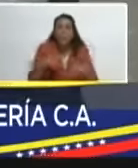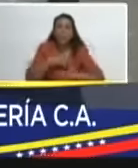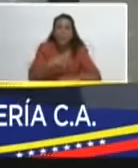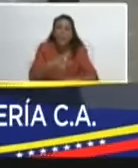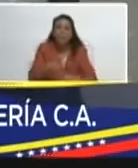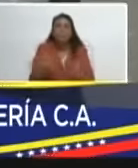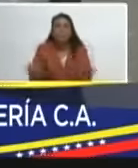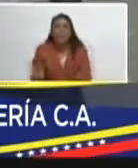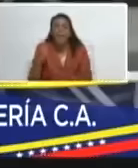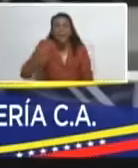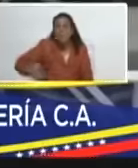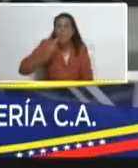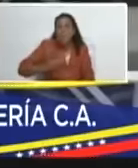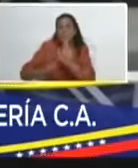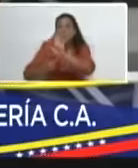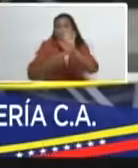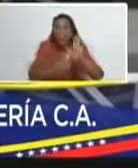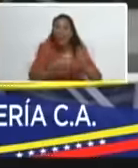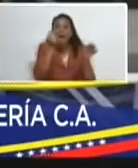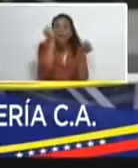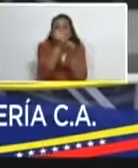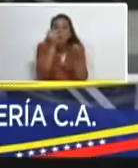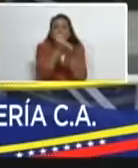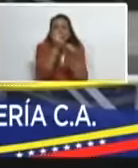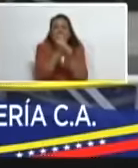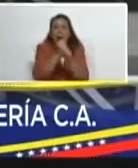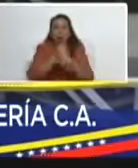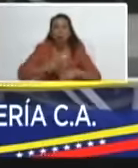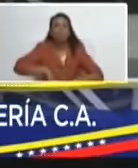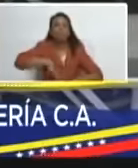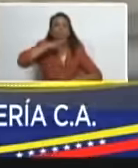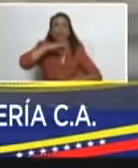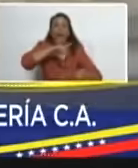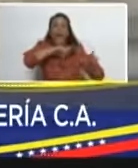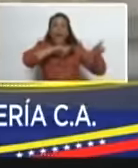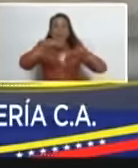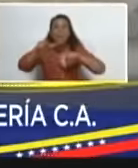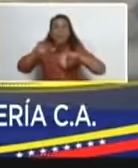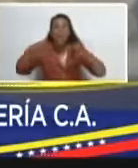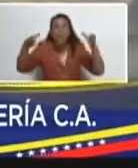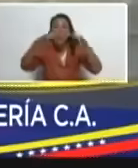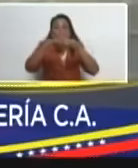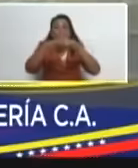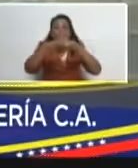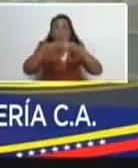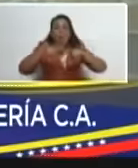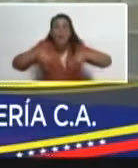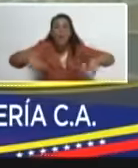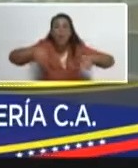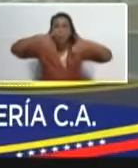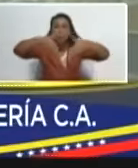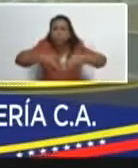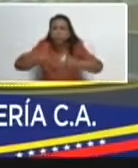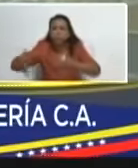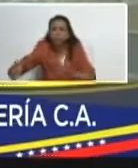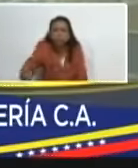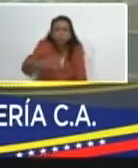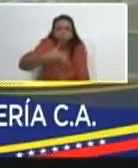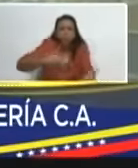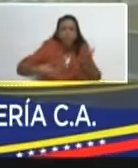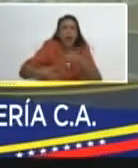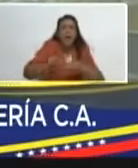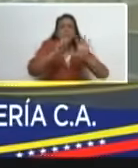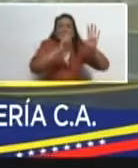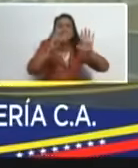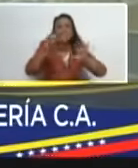iniciativa. Importante mostrarle, presidente, que la capacidad instalada, como lo nombraba nuestro gobernador, estamos hablando del orden de